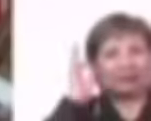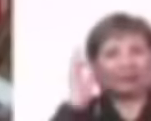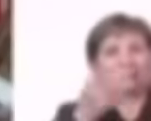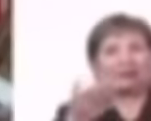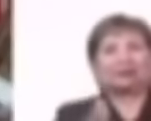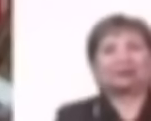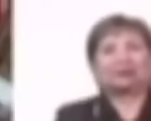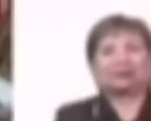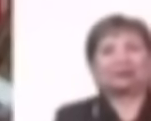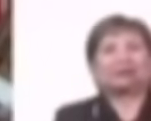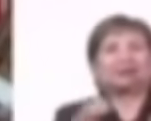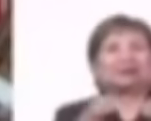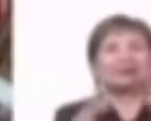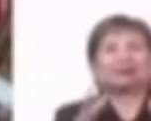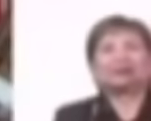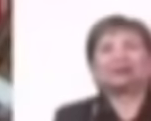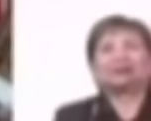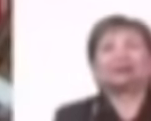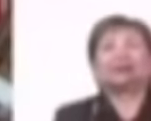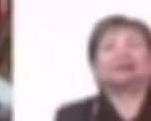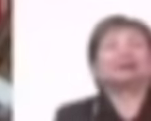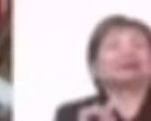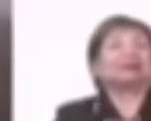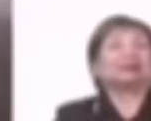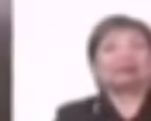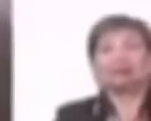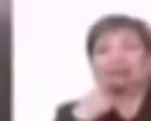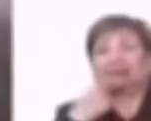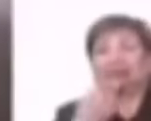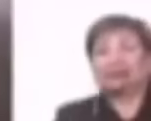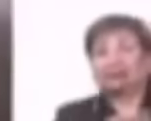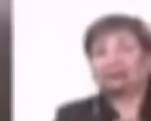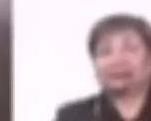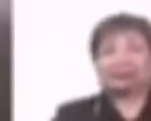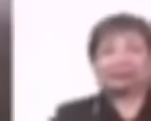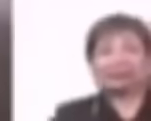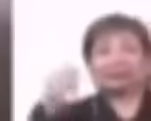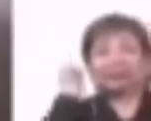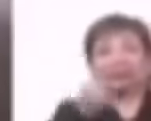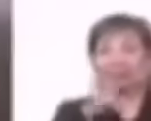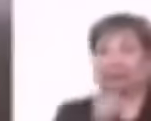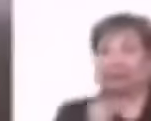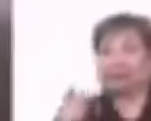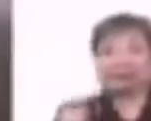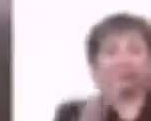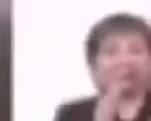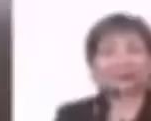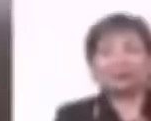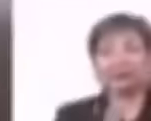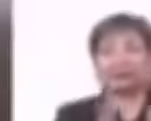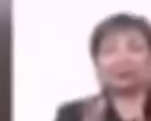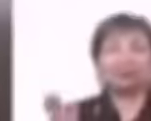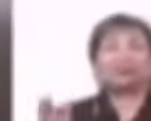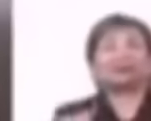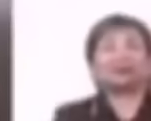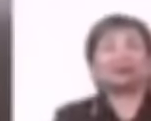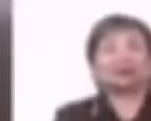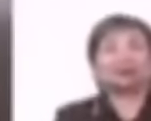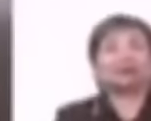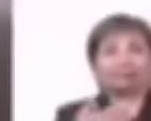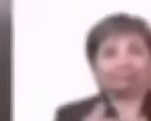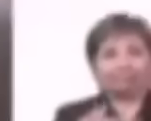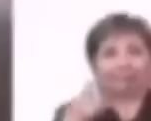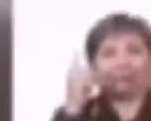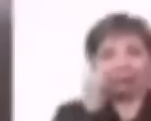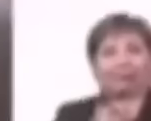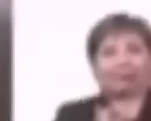estimada congresista. Y si dicen que los gobiernos autoritarios generan orden en un país, prefiero